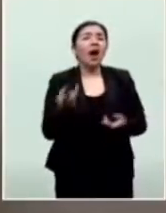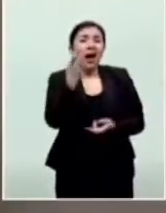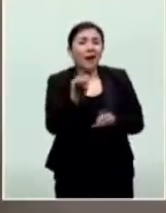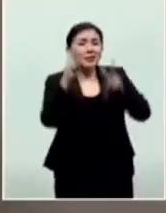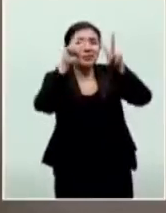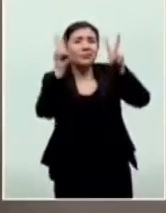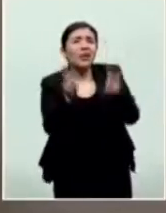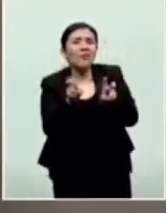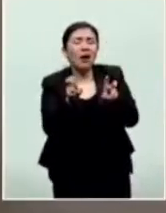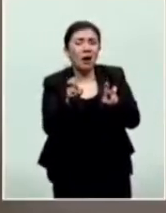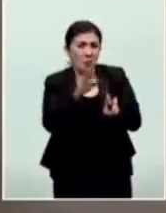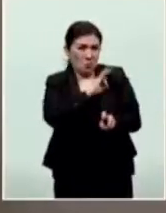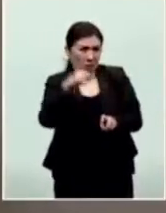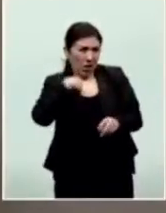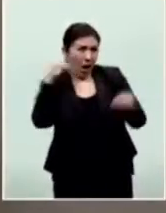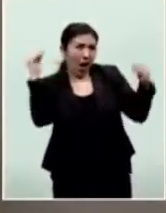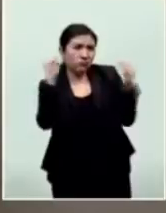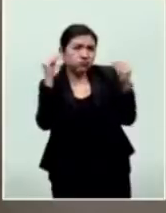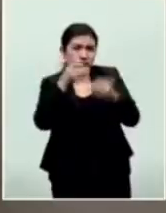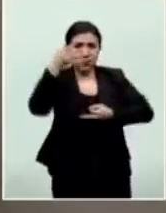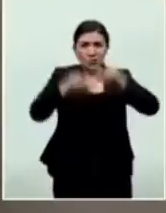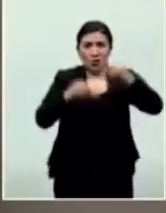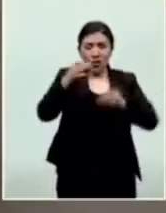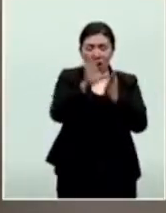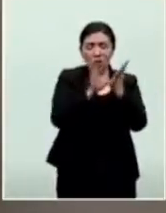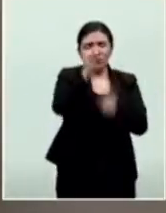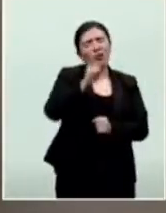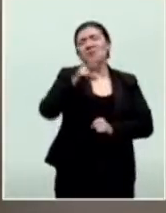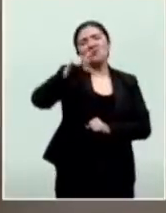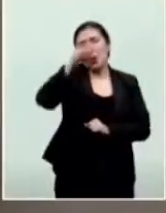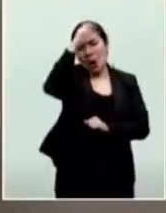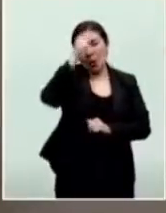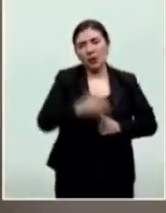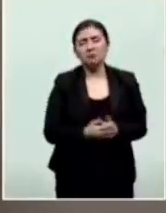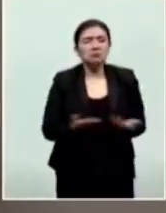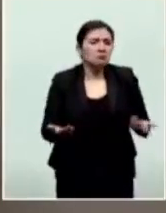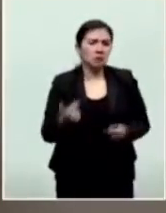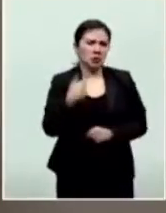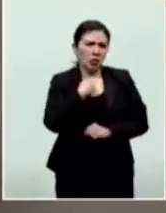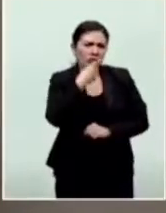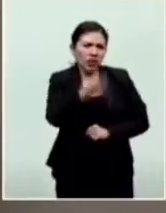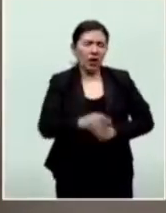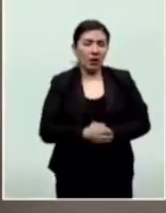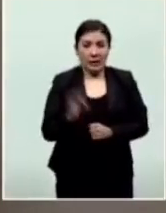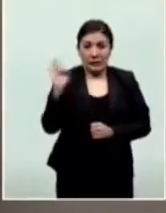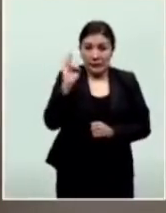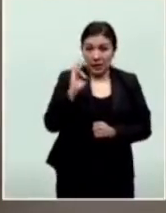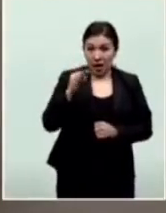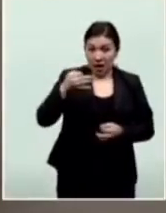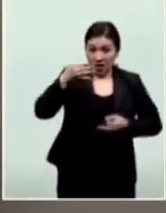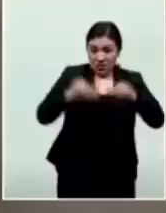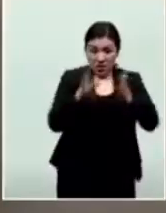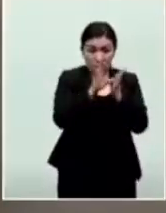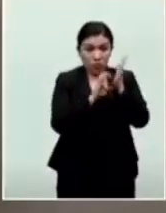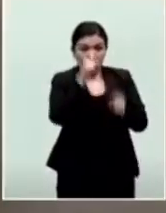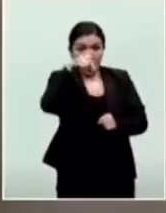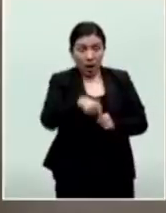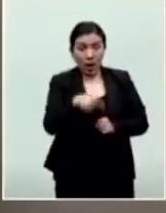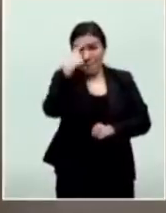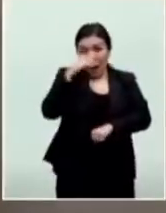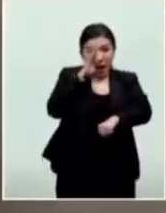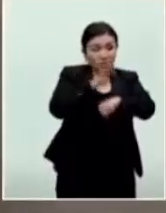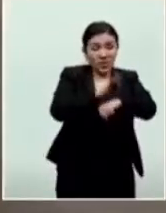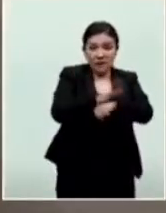no eran dignos de la jerarquía de un tribunal constitucional. Y yo lo que dije es que si un tribunal constitucional no está para